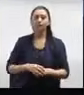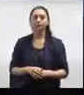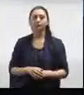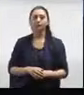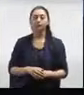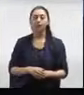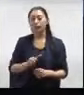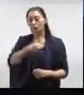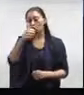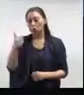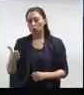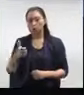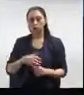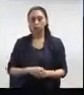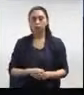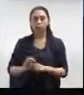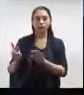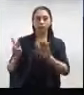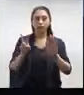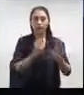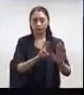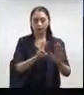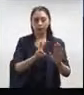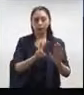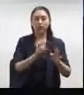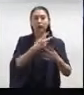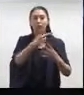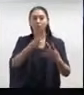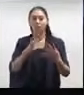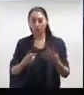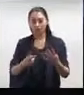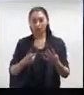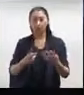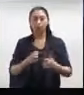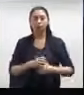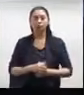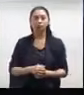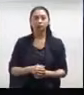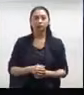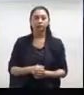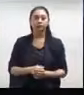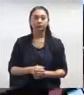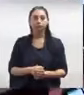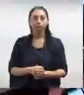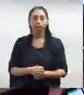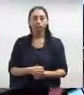y compañeros. Séptimo, mociones y proposiciones.